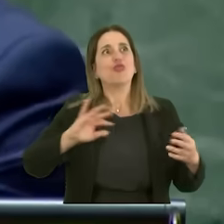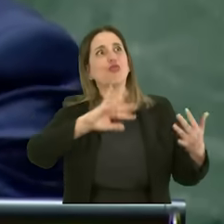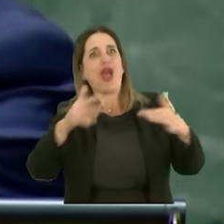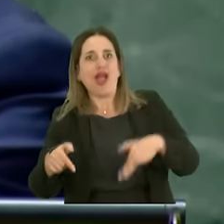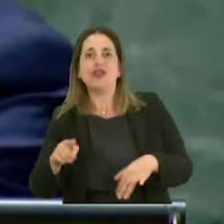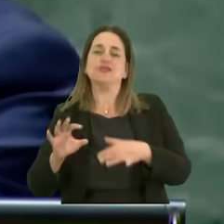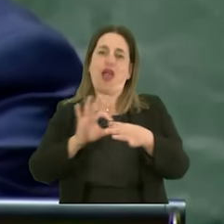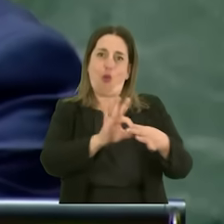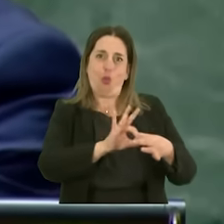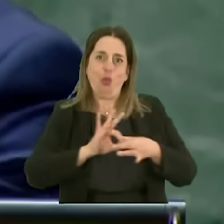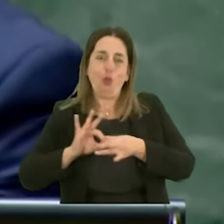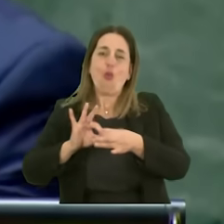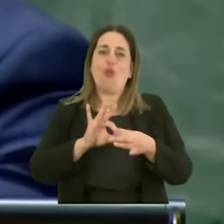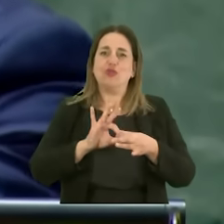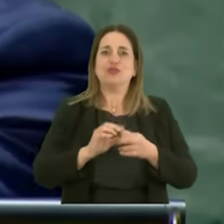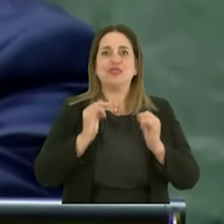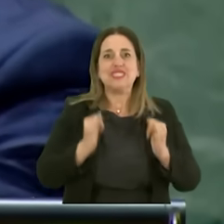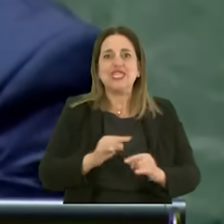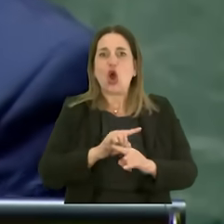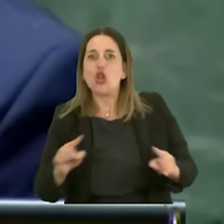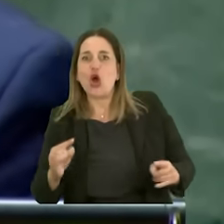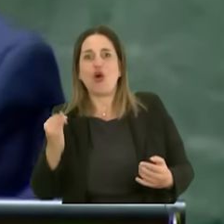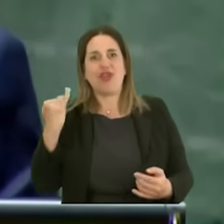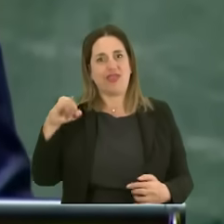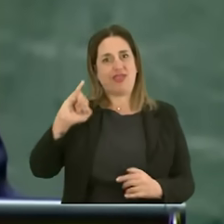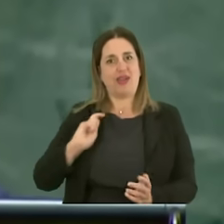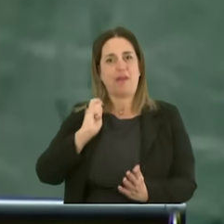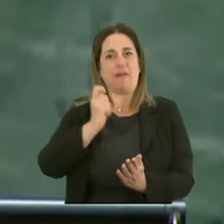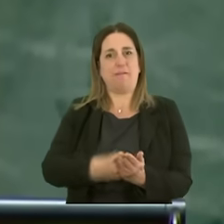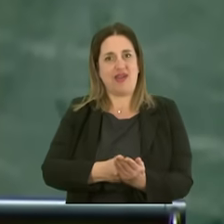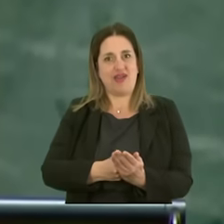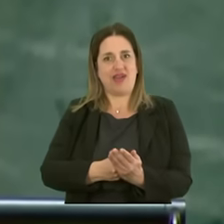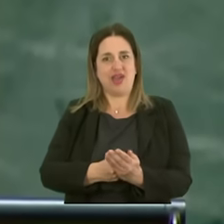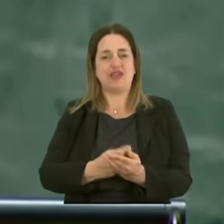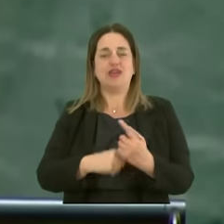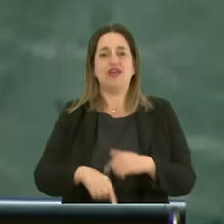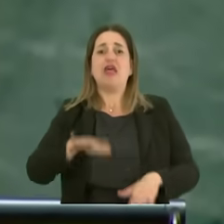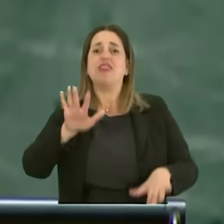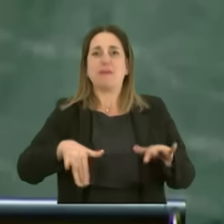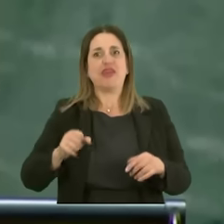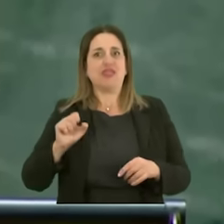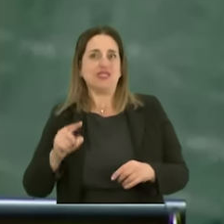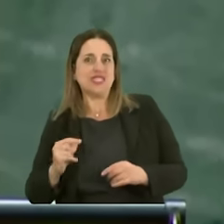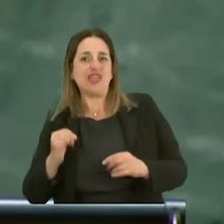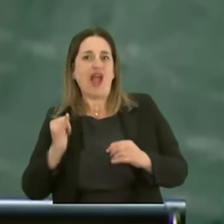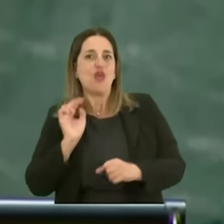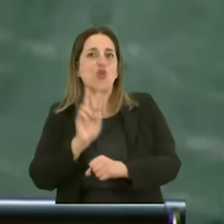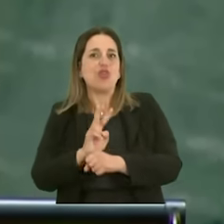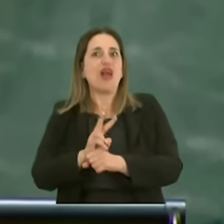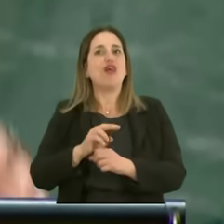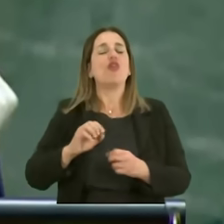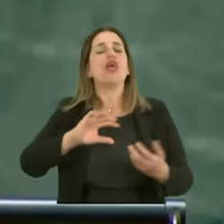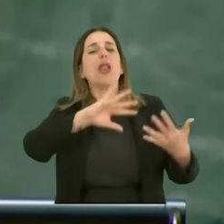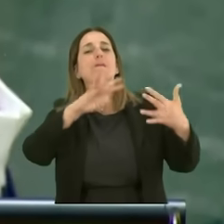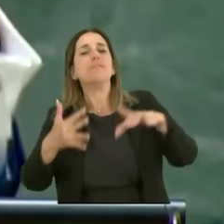está entrelazado en tener mayores o menores intereses según el rendimiento